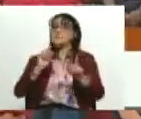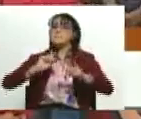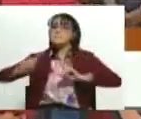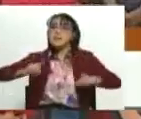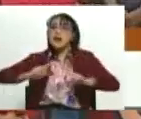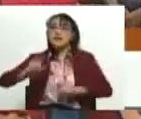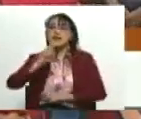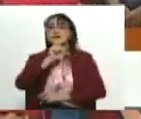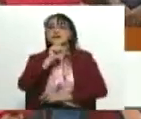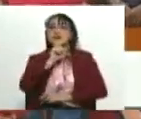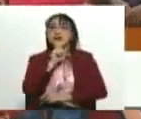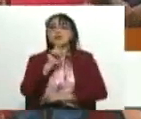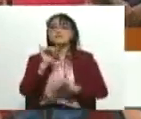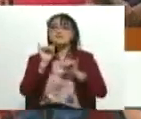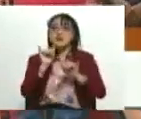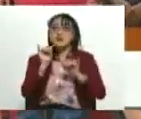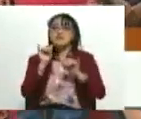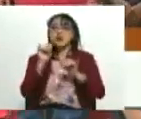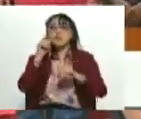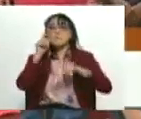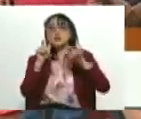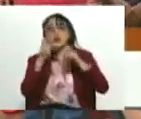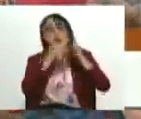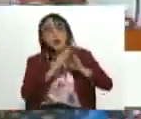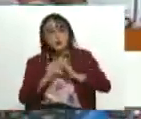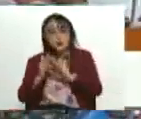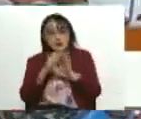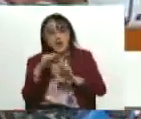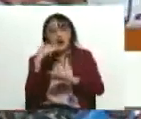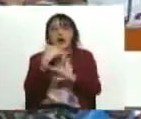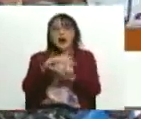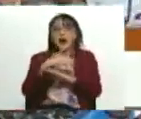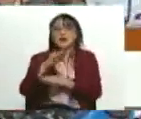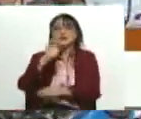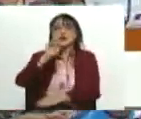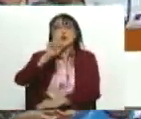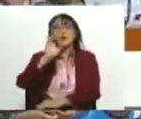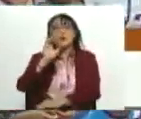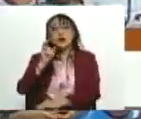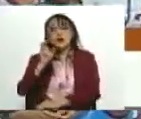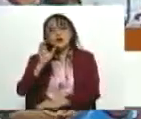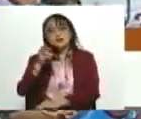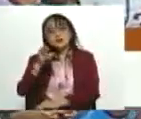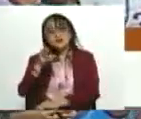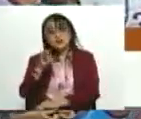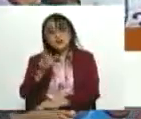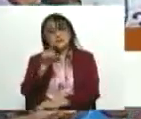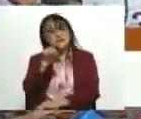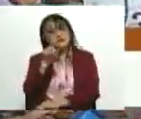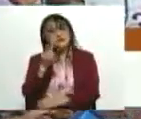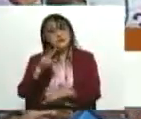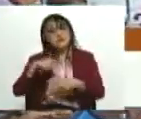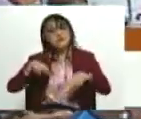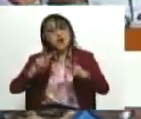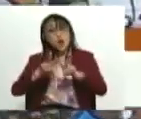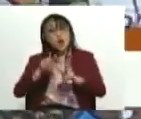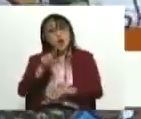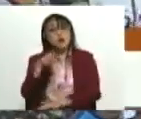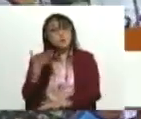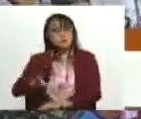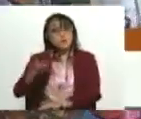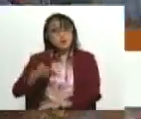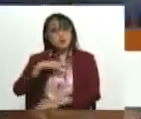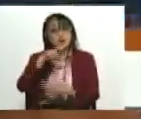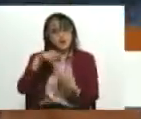del partido, los que están en las calles, las comunidades, las VC. Y eso tiene un gran valor en tiempos de